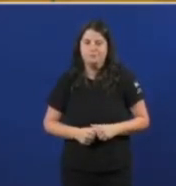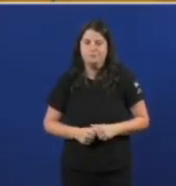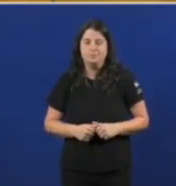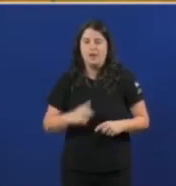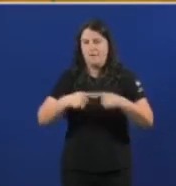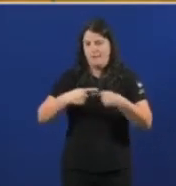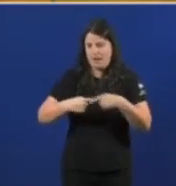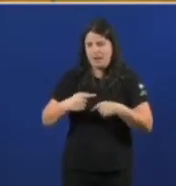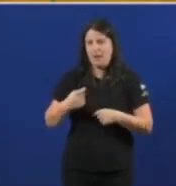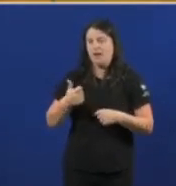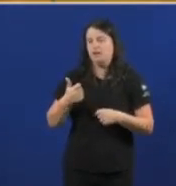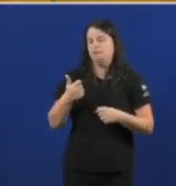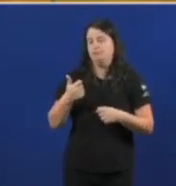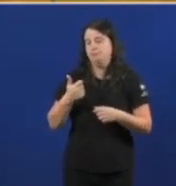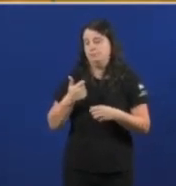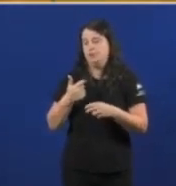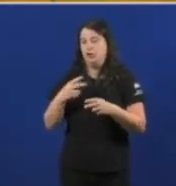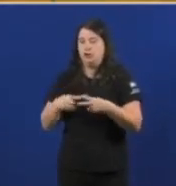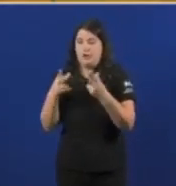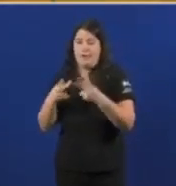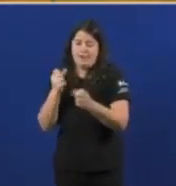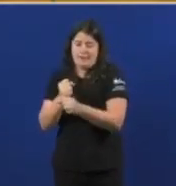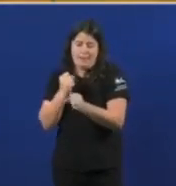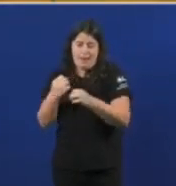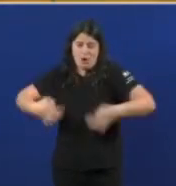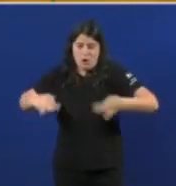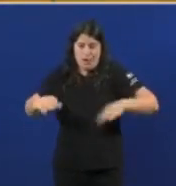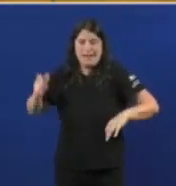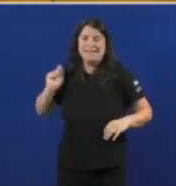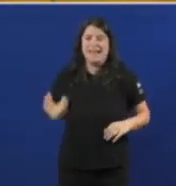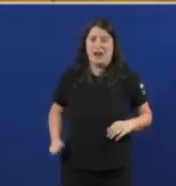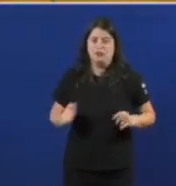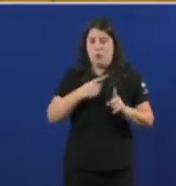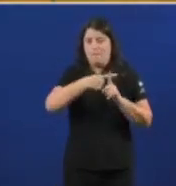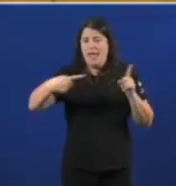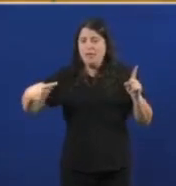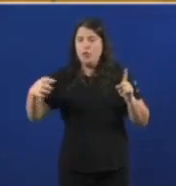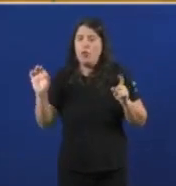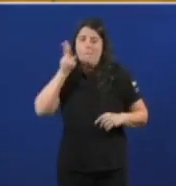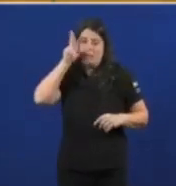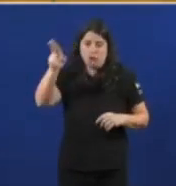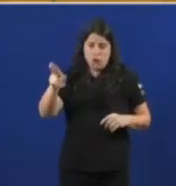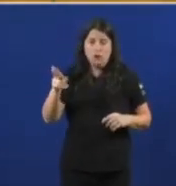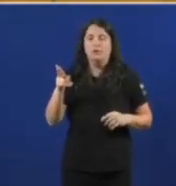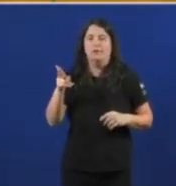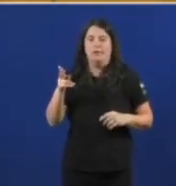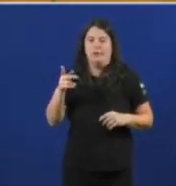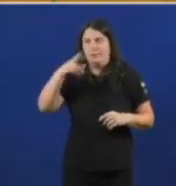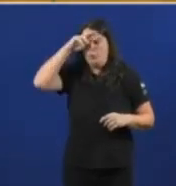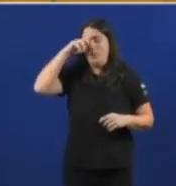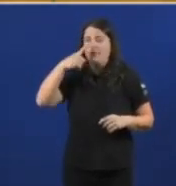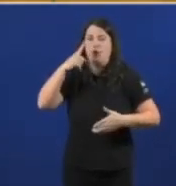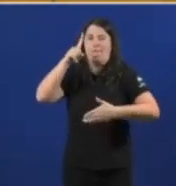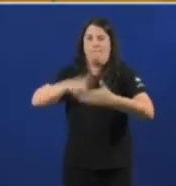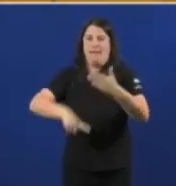a clase traballadora, calquer persoa que viva dun salario medio ou dunha pensión como chegar a fin de mes. E